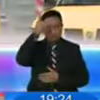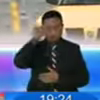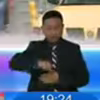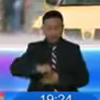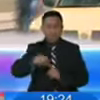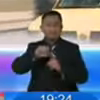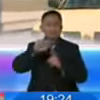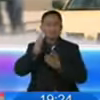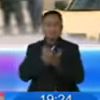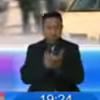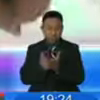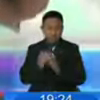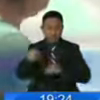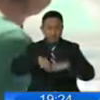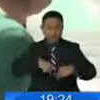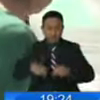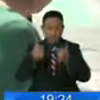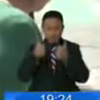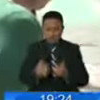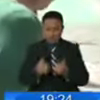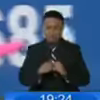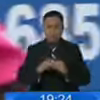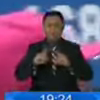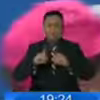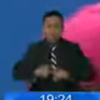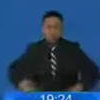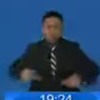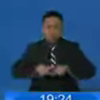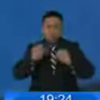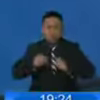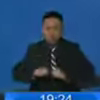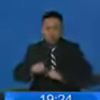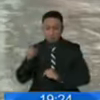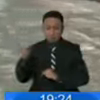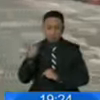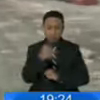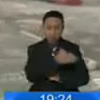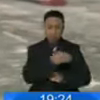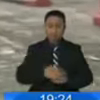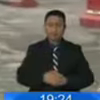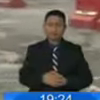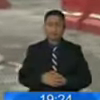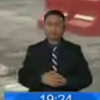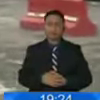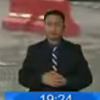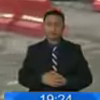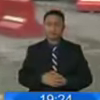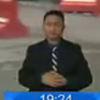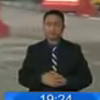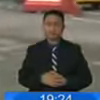de transporte óptimo para conectar los distintos sectores que la componen, informó Alison Corral.